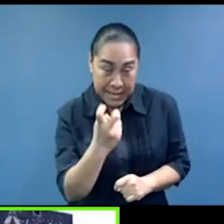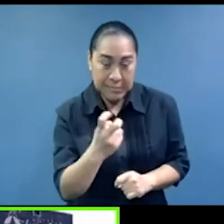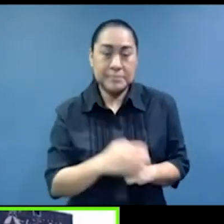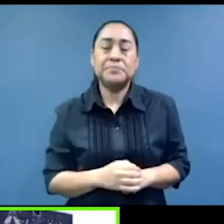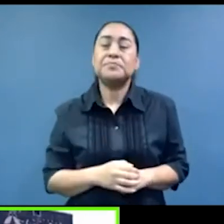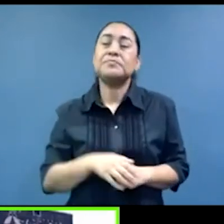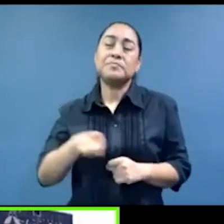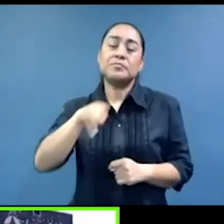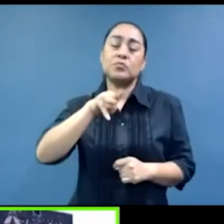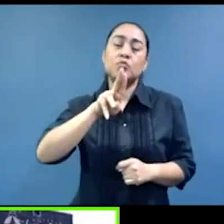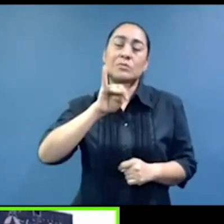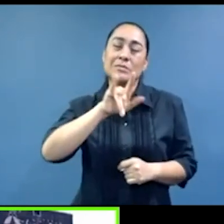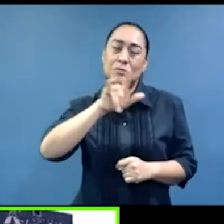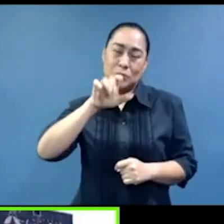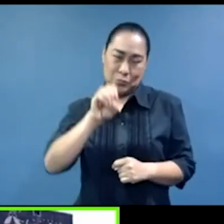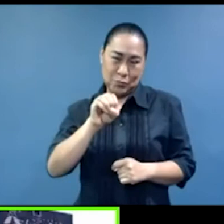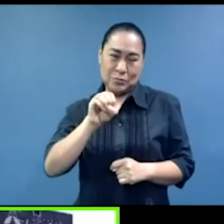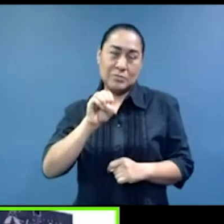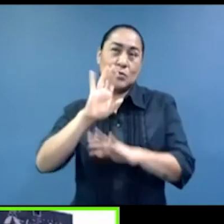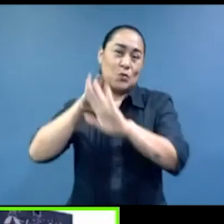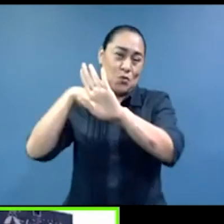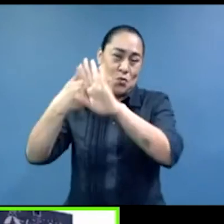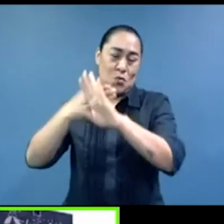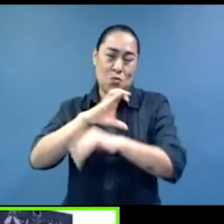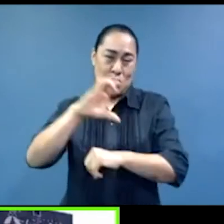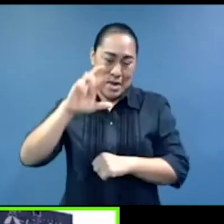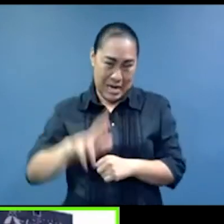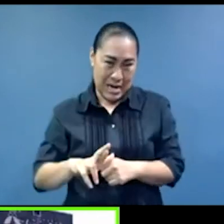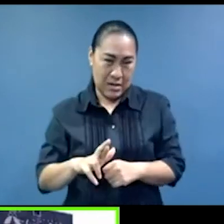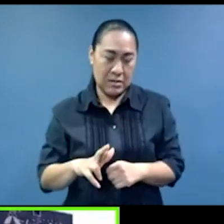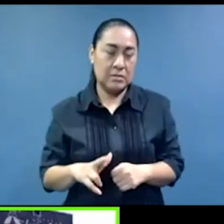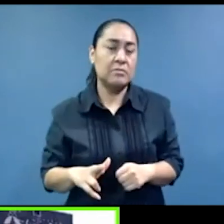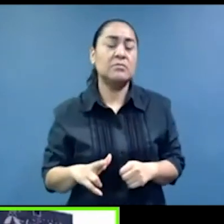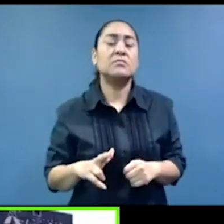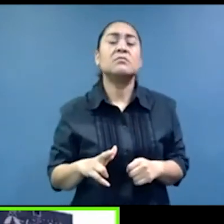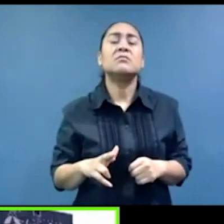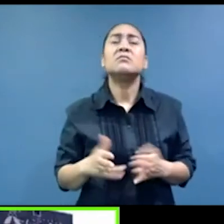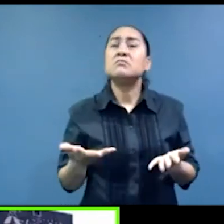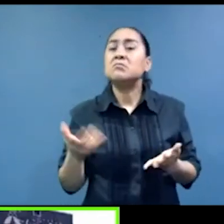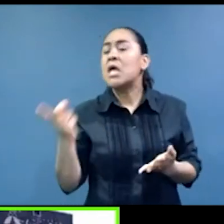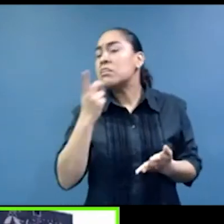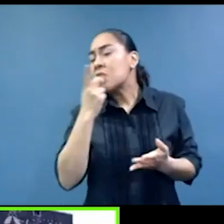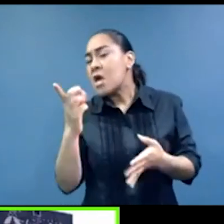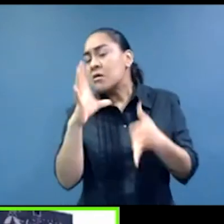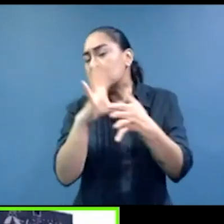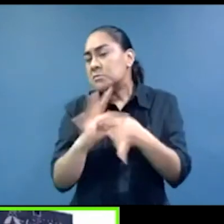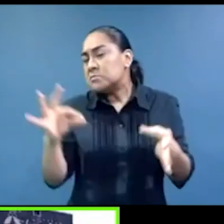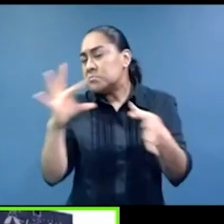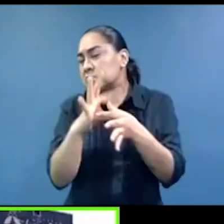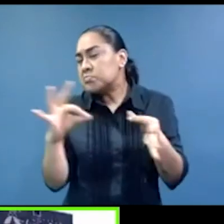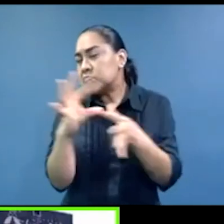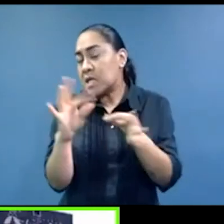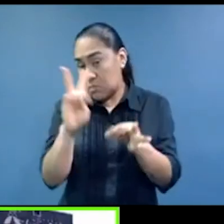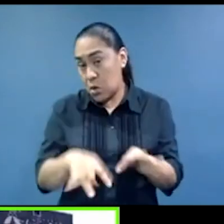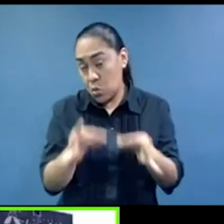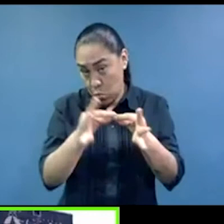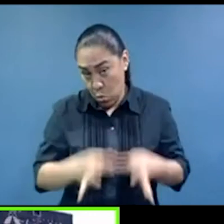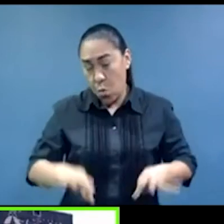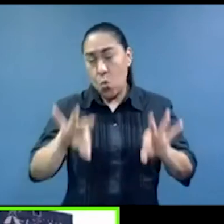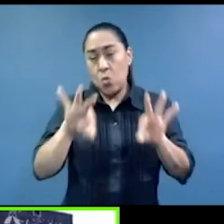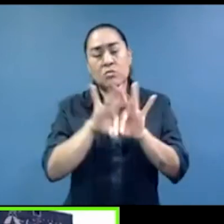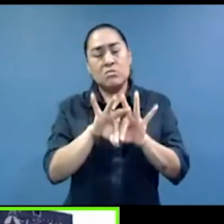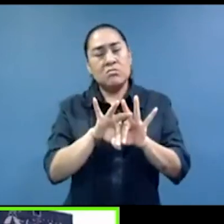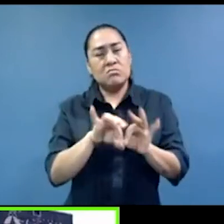Murillo contra Costa Rica, uno de los argumentos y elementos importantes que llevan